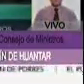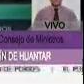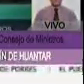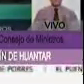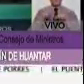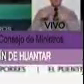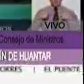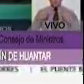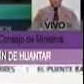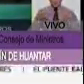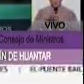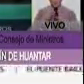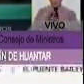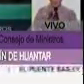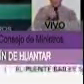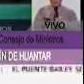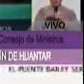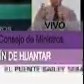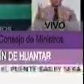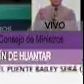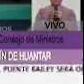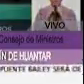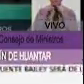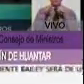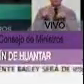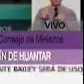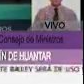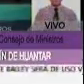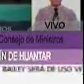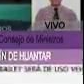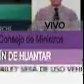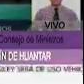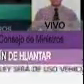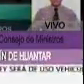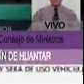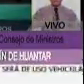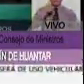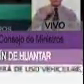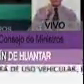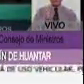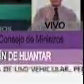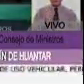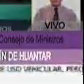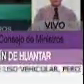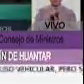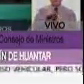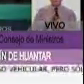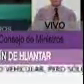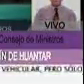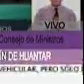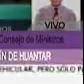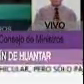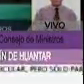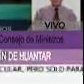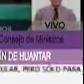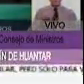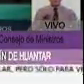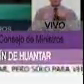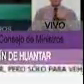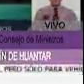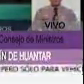Cuando llegamos a la reunión, solo se encontraba la presidenta de la sala y el presidente del Poder Judicial,